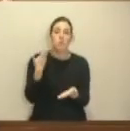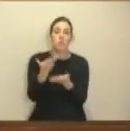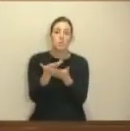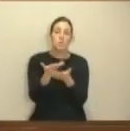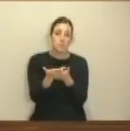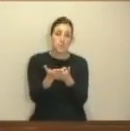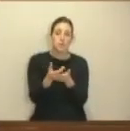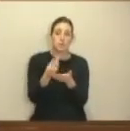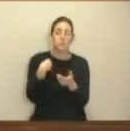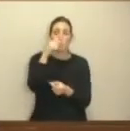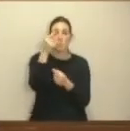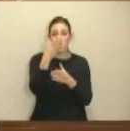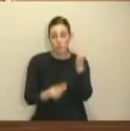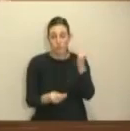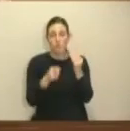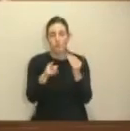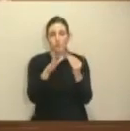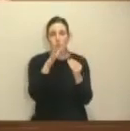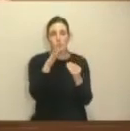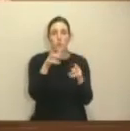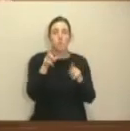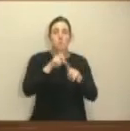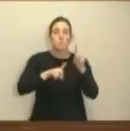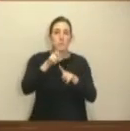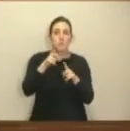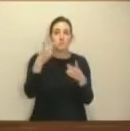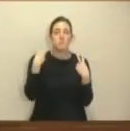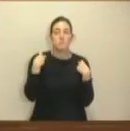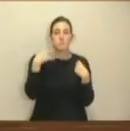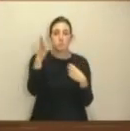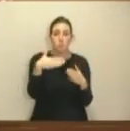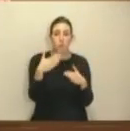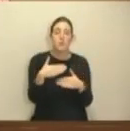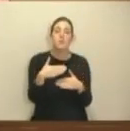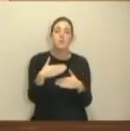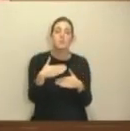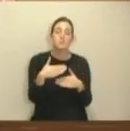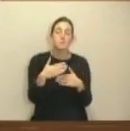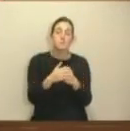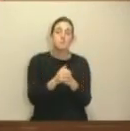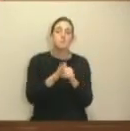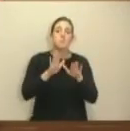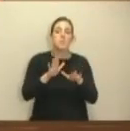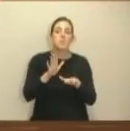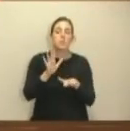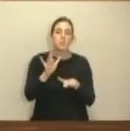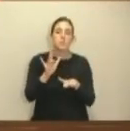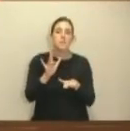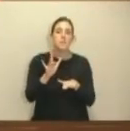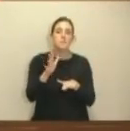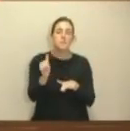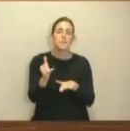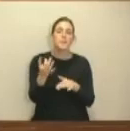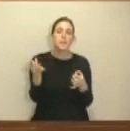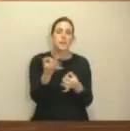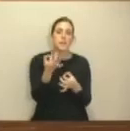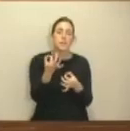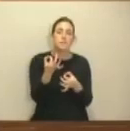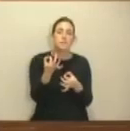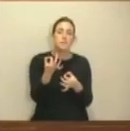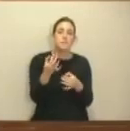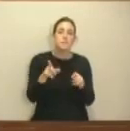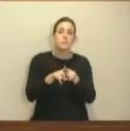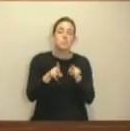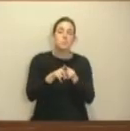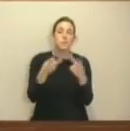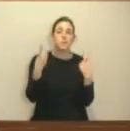presupuestario, que no tenían esa incidencia fiscal, digamos, en términos agregados, pero sí tenían una incidencia fiscal en términos individualizados en cada